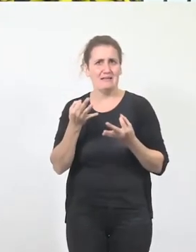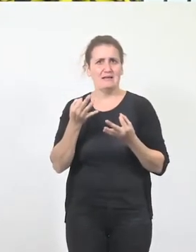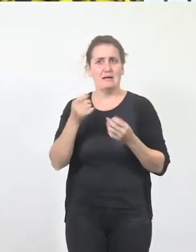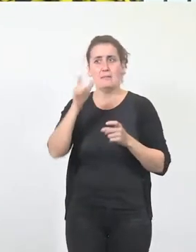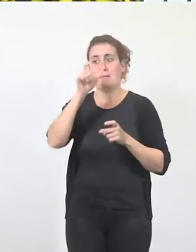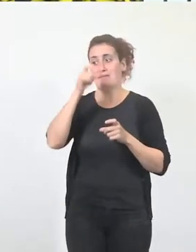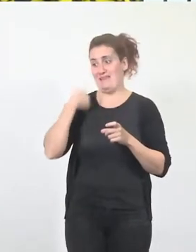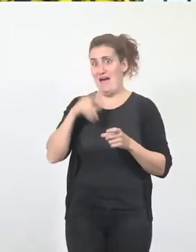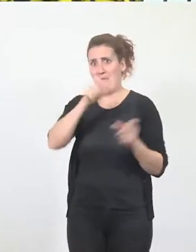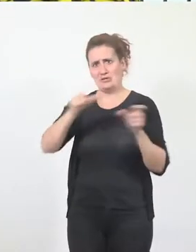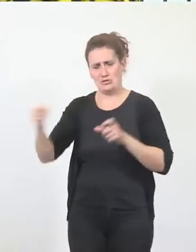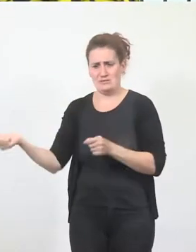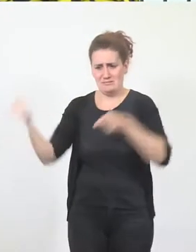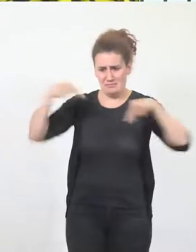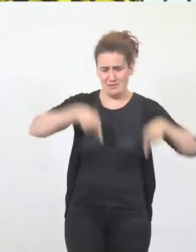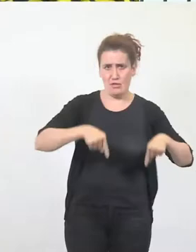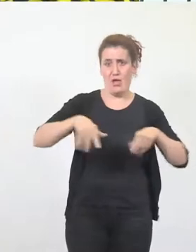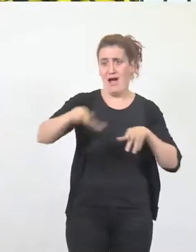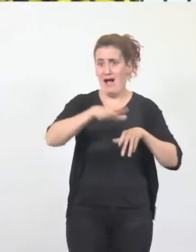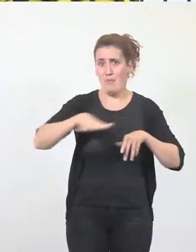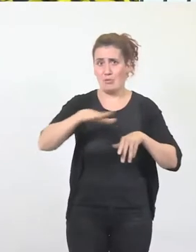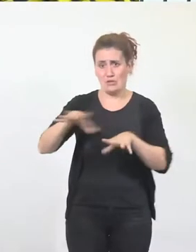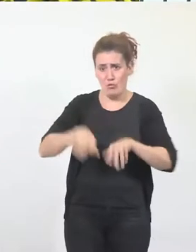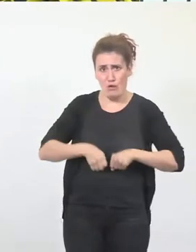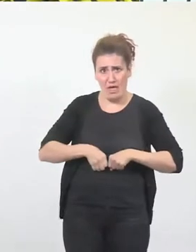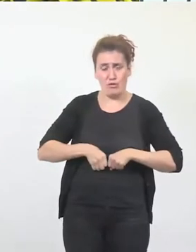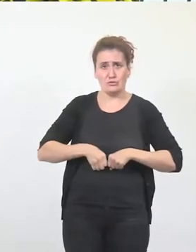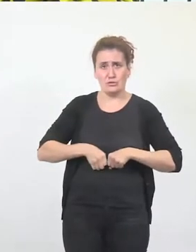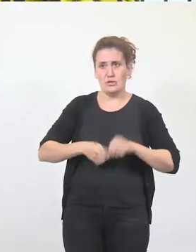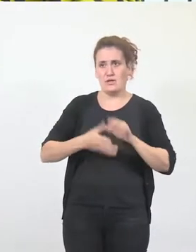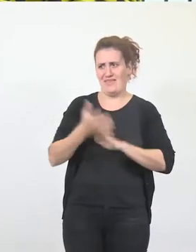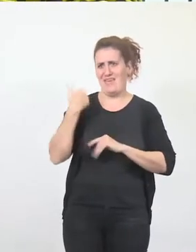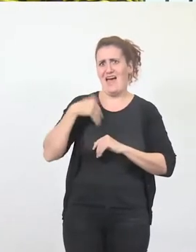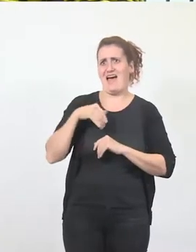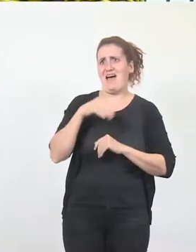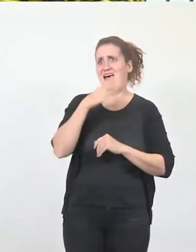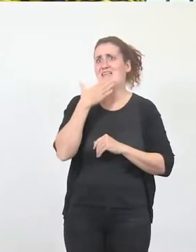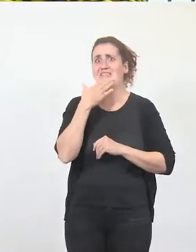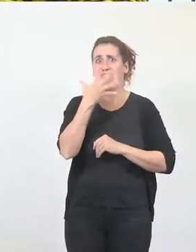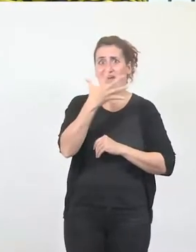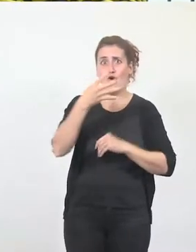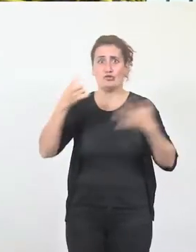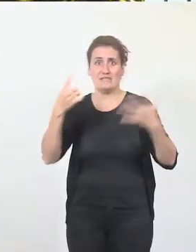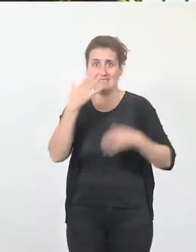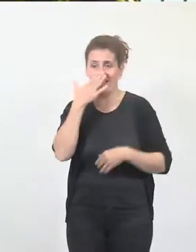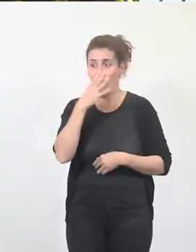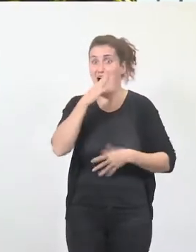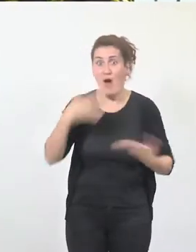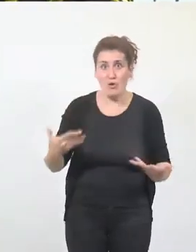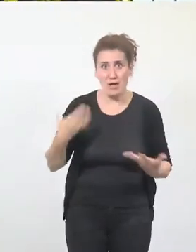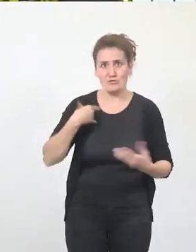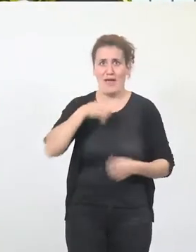a los campos de refugiados en los años 70, que tenían 5 o 6 años, ahora son abuelos.